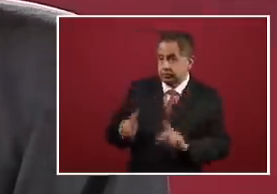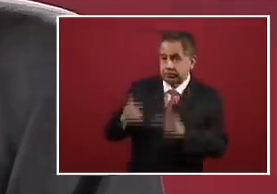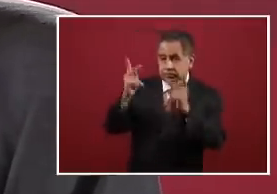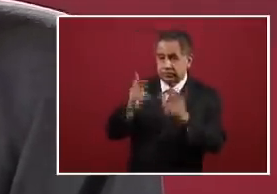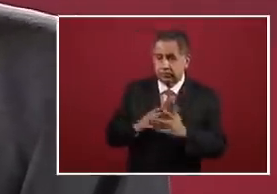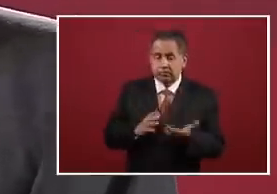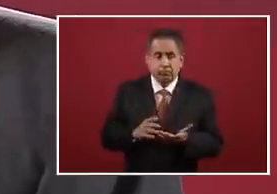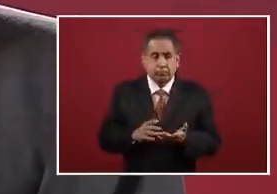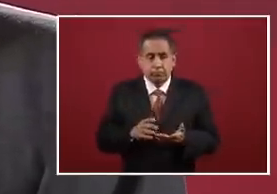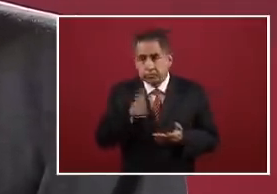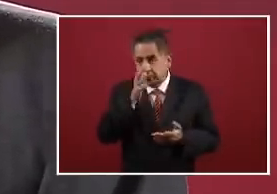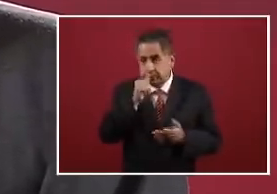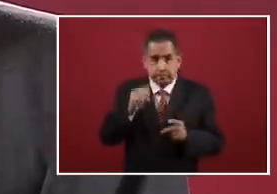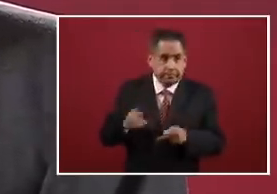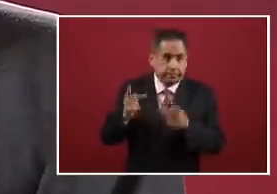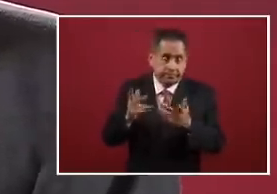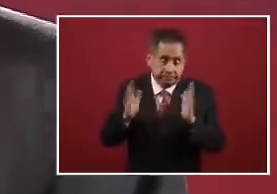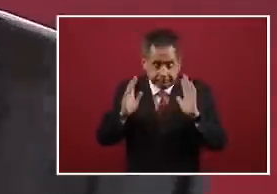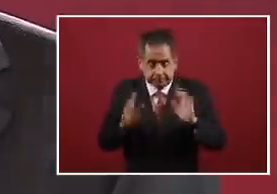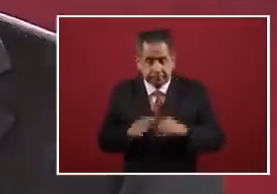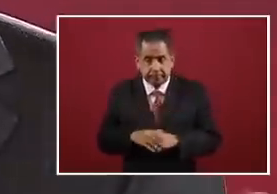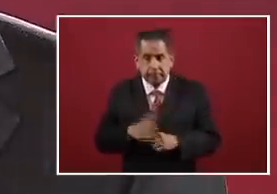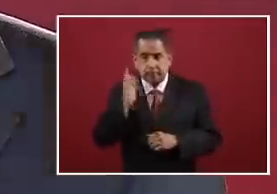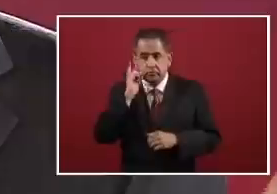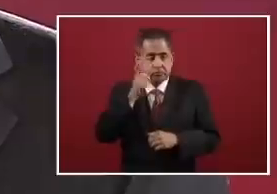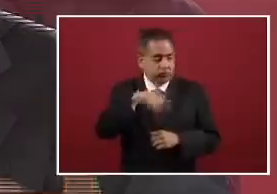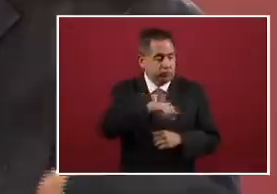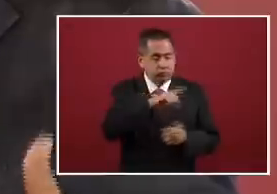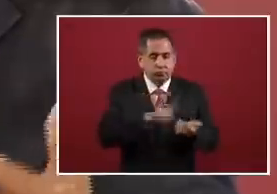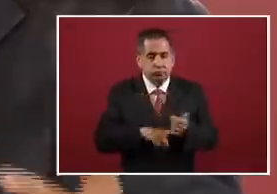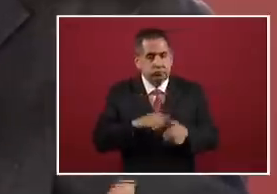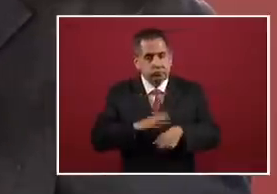que no se venda, pues tengan más